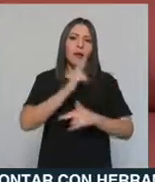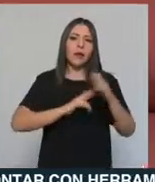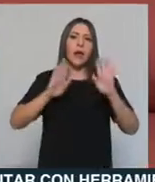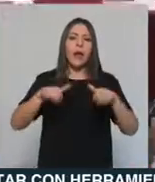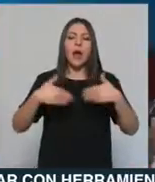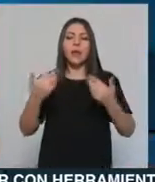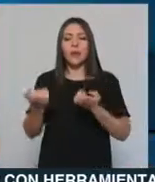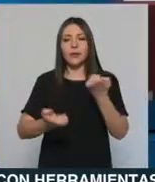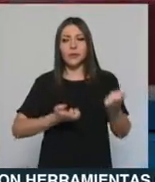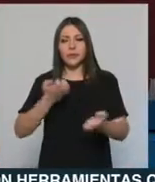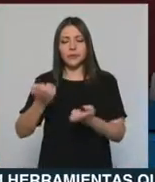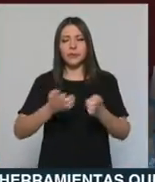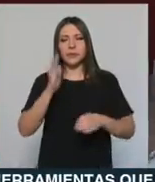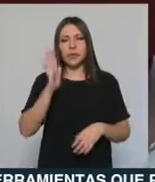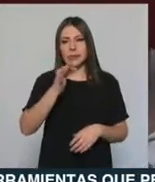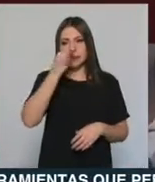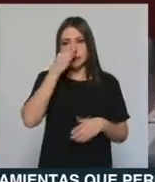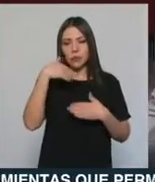próximos días.